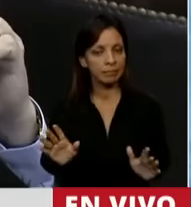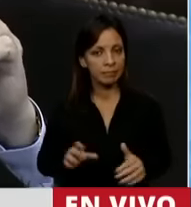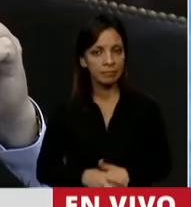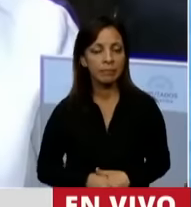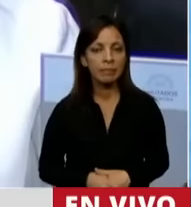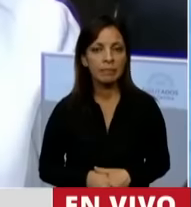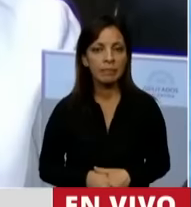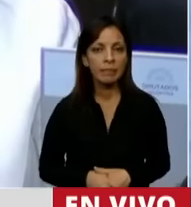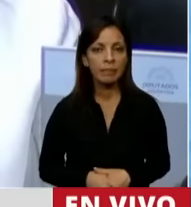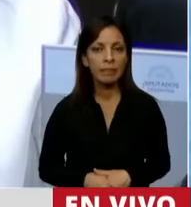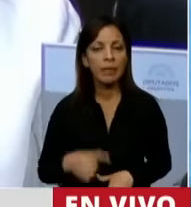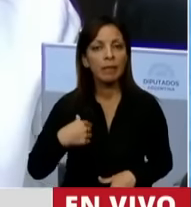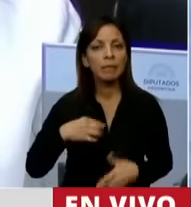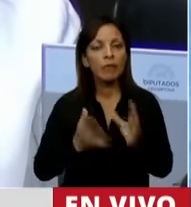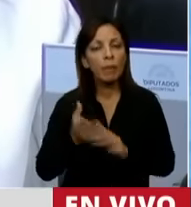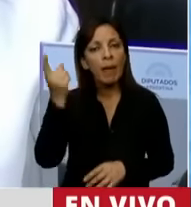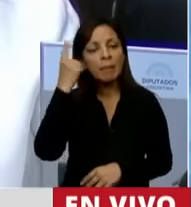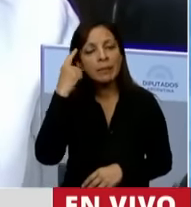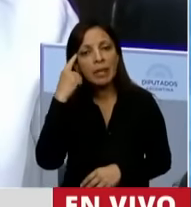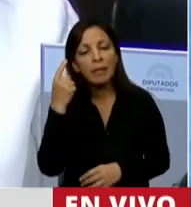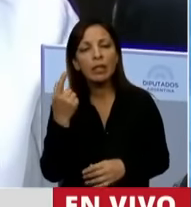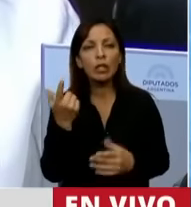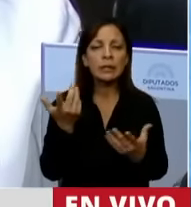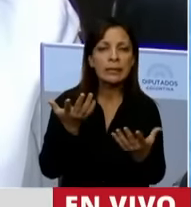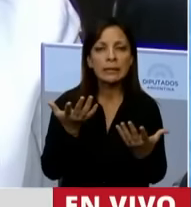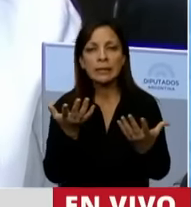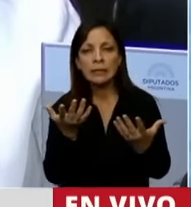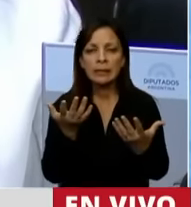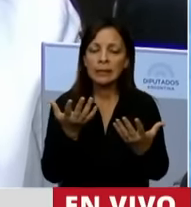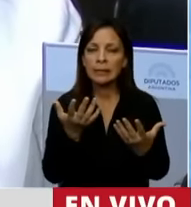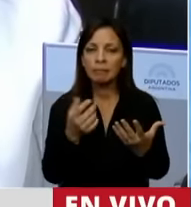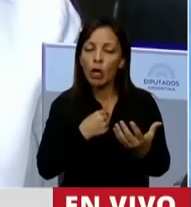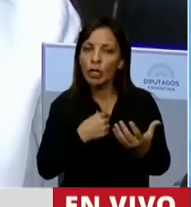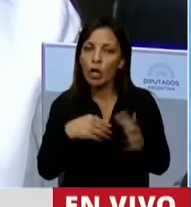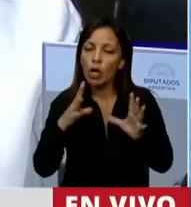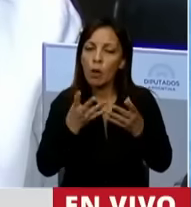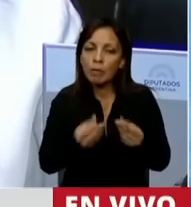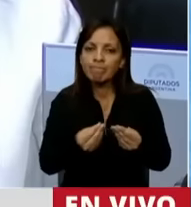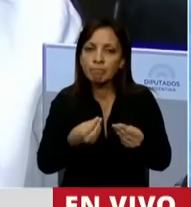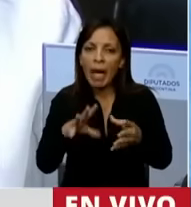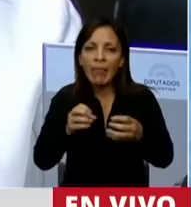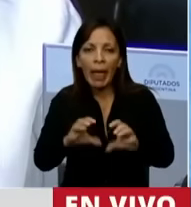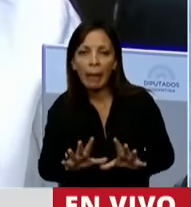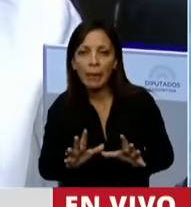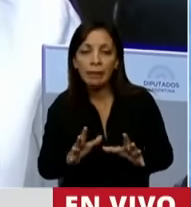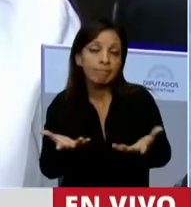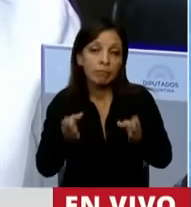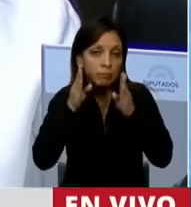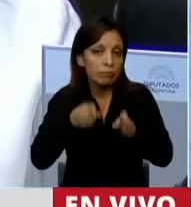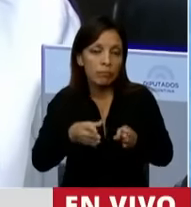Mis convicciones me inclinan hacia la protección del más débil, esto es, a favor del